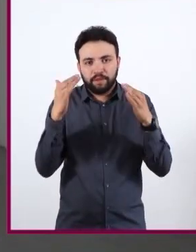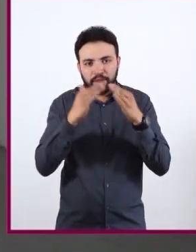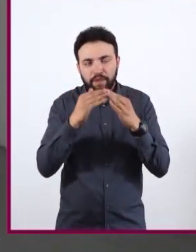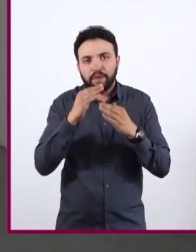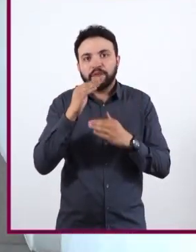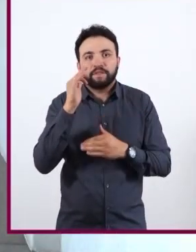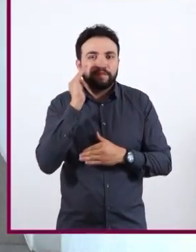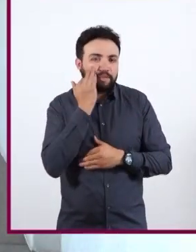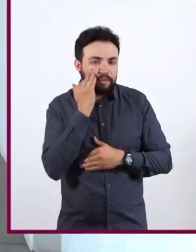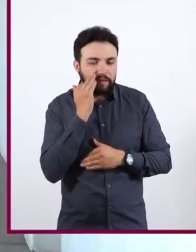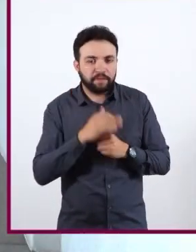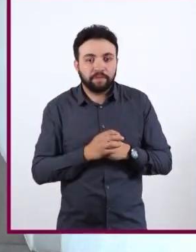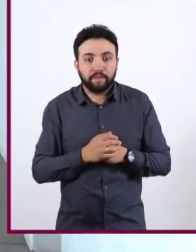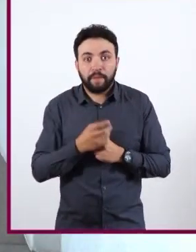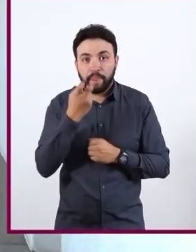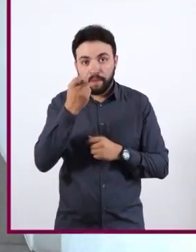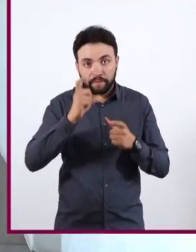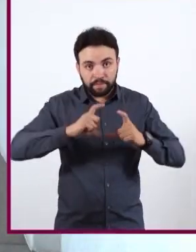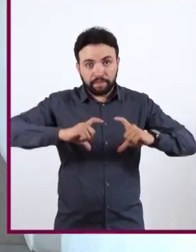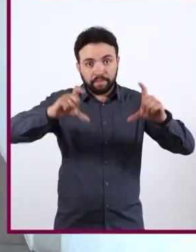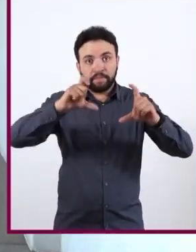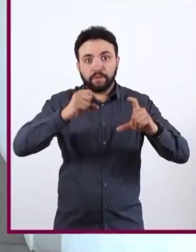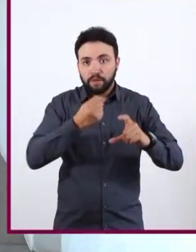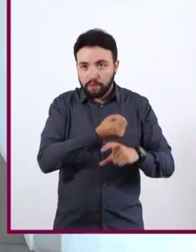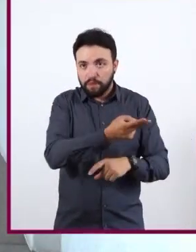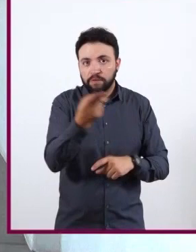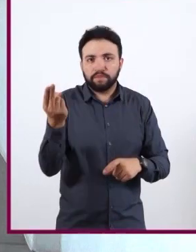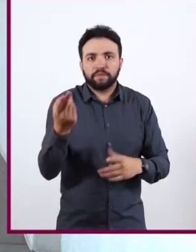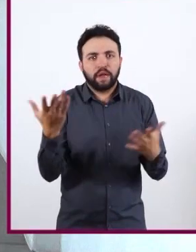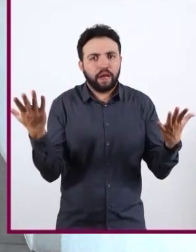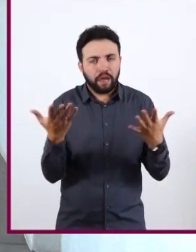Facebook. Y no olviden que este programa